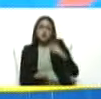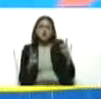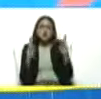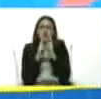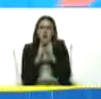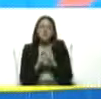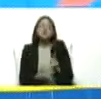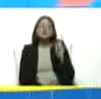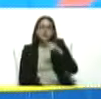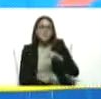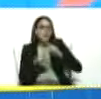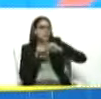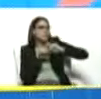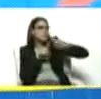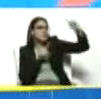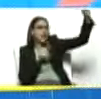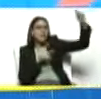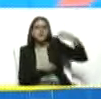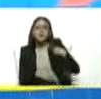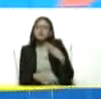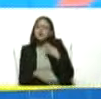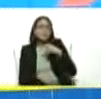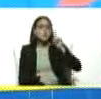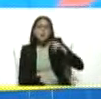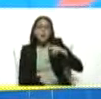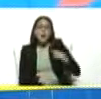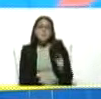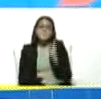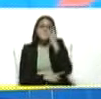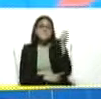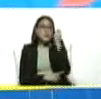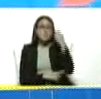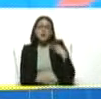en el teleférico. Nunca había ido al teleférico tampoco en mi vida.